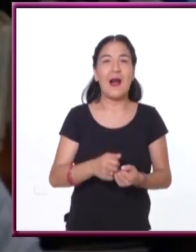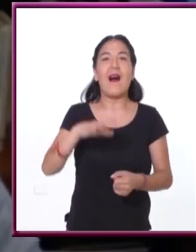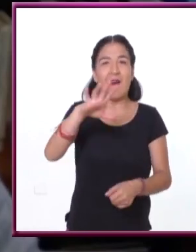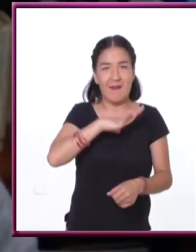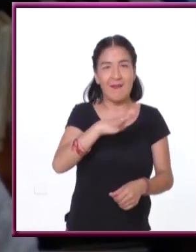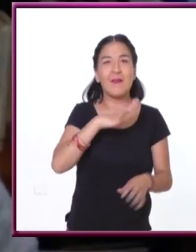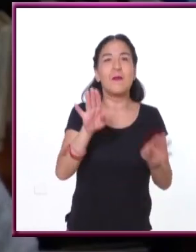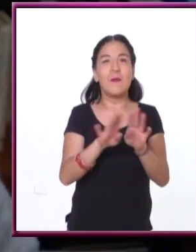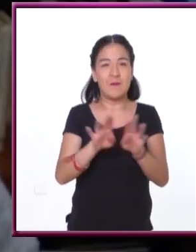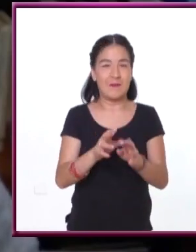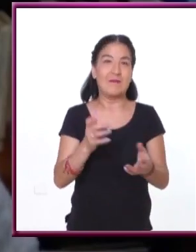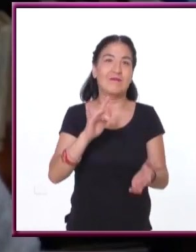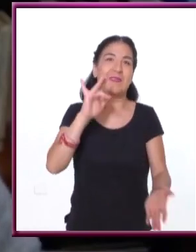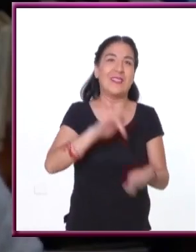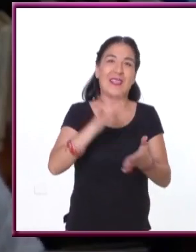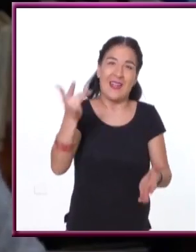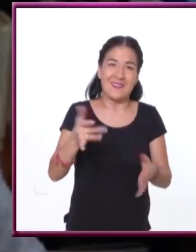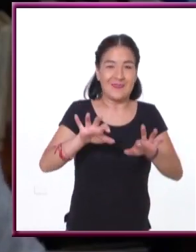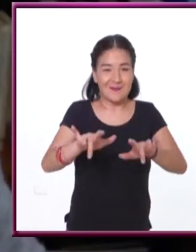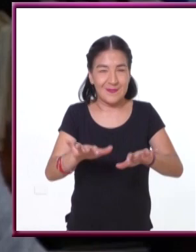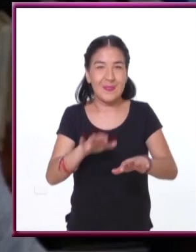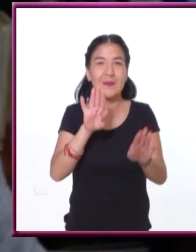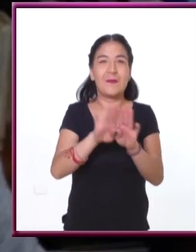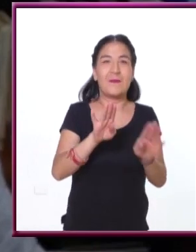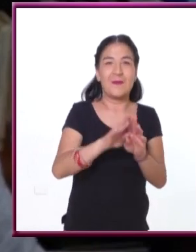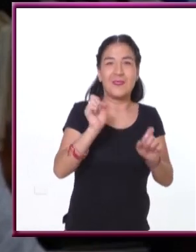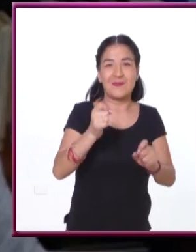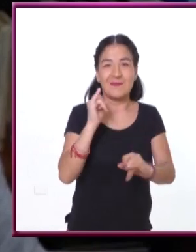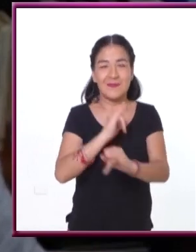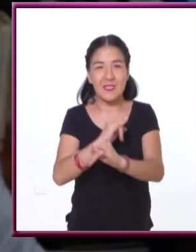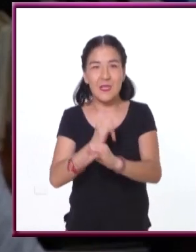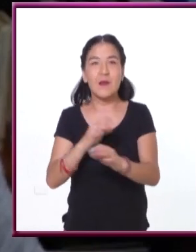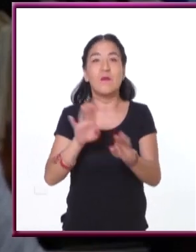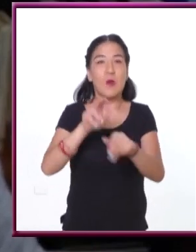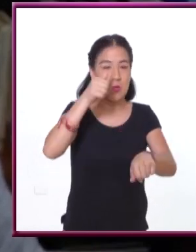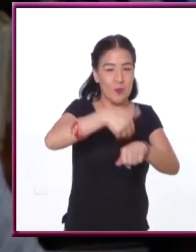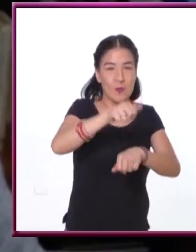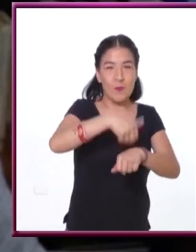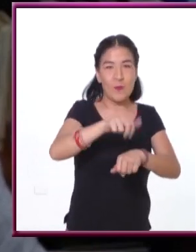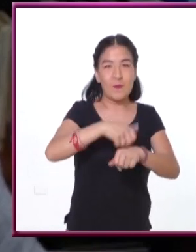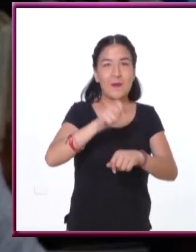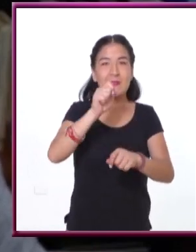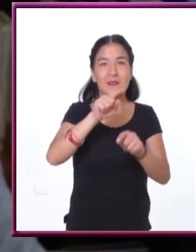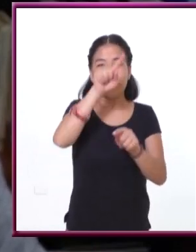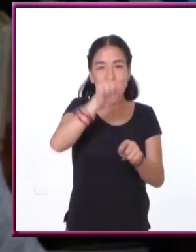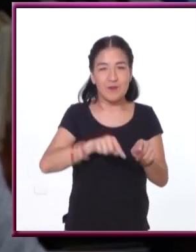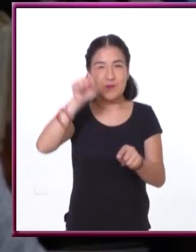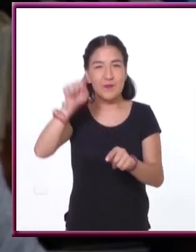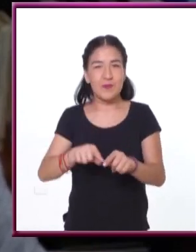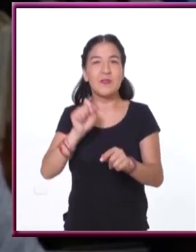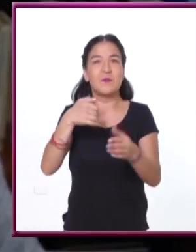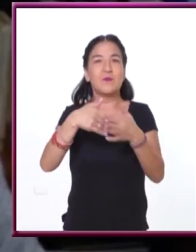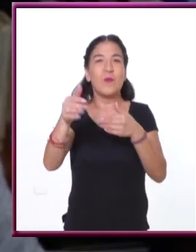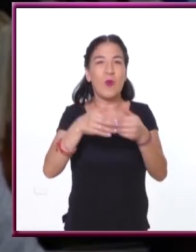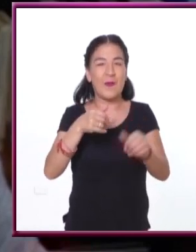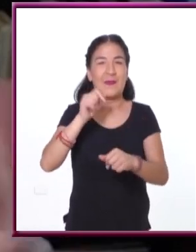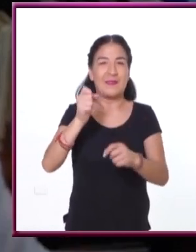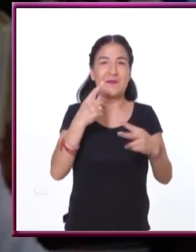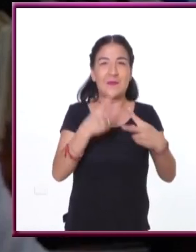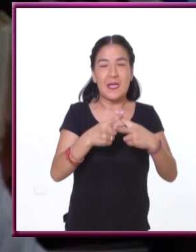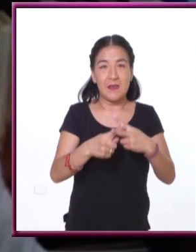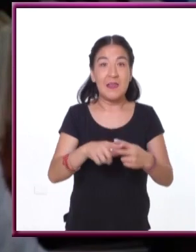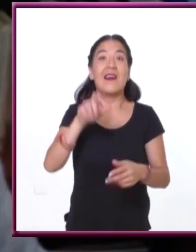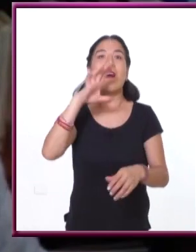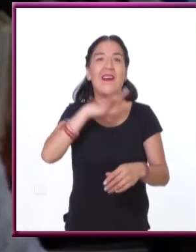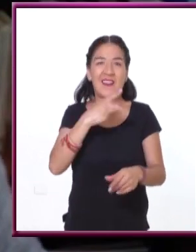hay tanto poder de cómputo que se están volviendo muy comunes las simulaciones numéricas con modelos matemáticos, y también hay